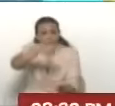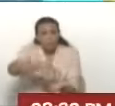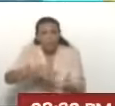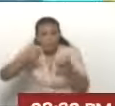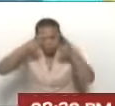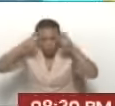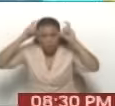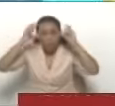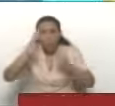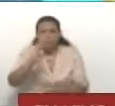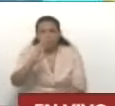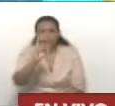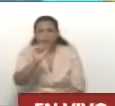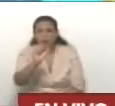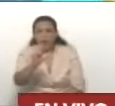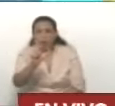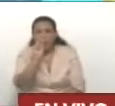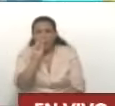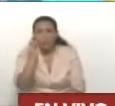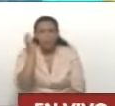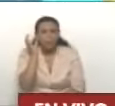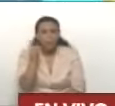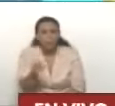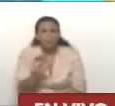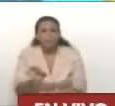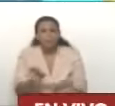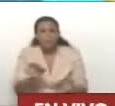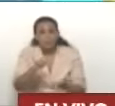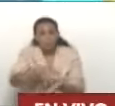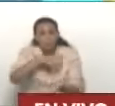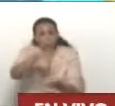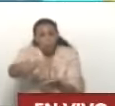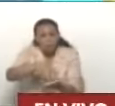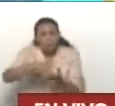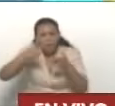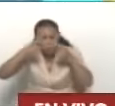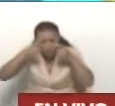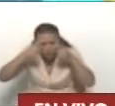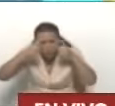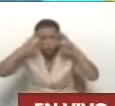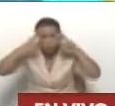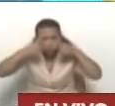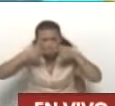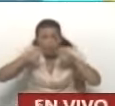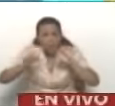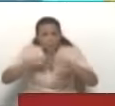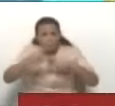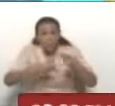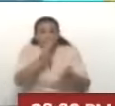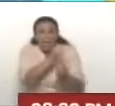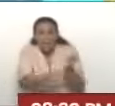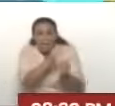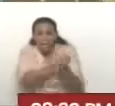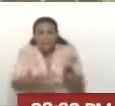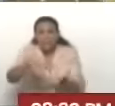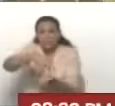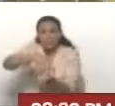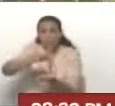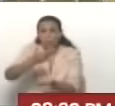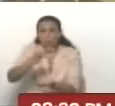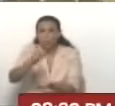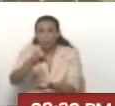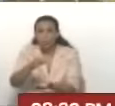Bufalinda, y desarrolla la cría de búfalo, producción de queso, yogur, ¿no